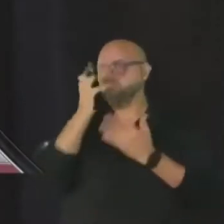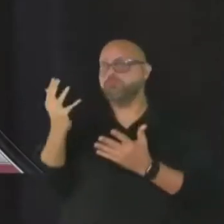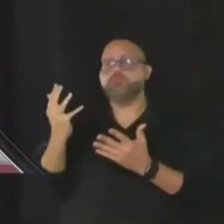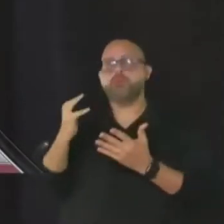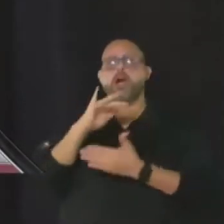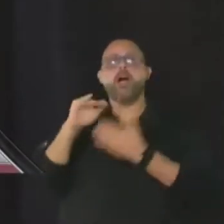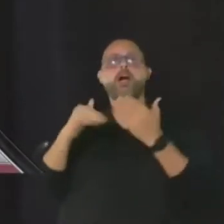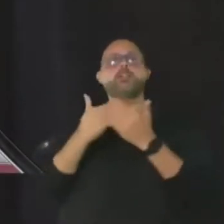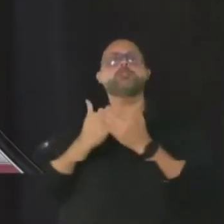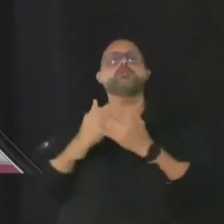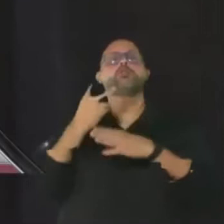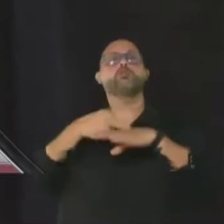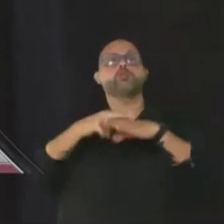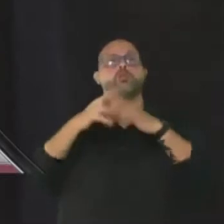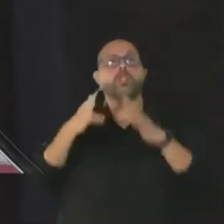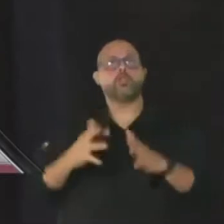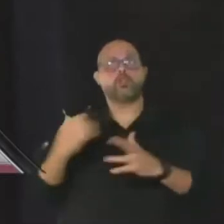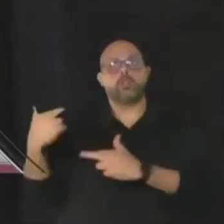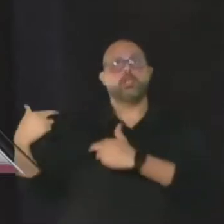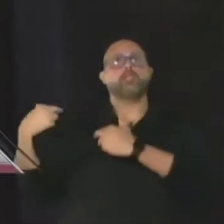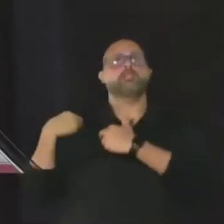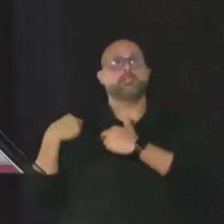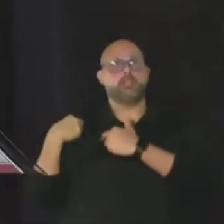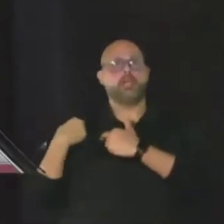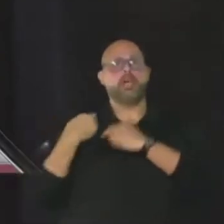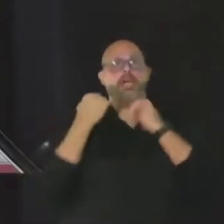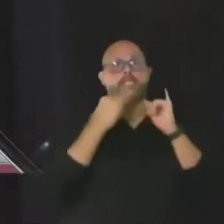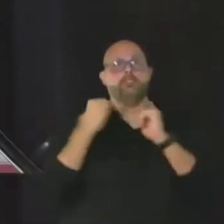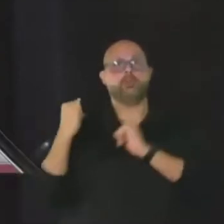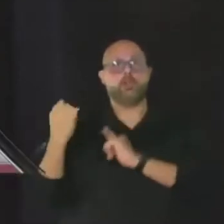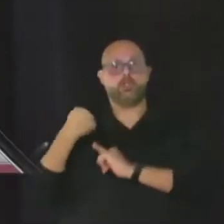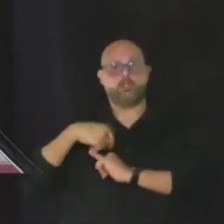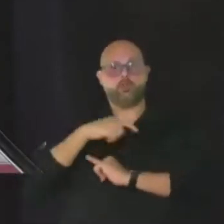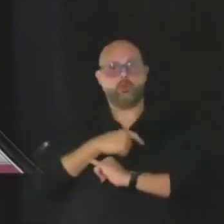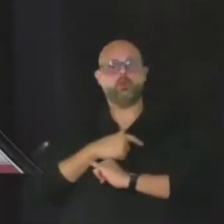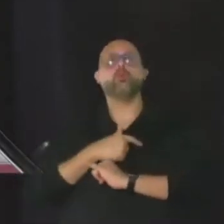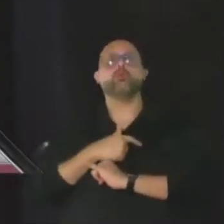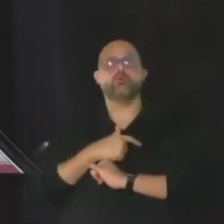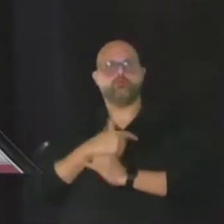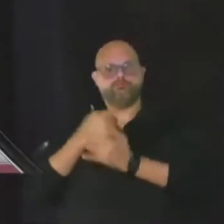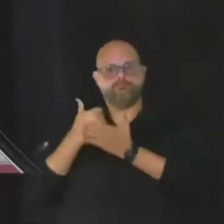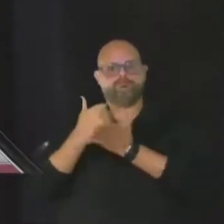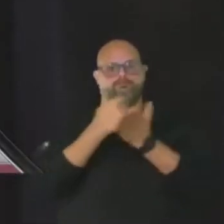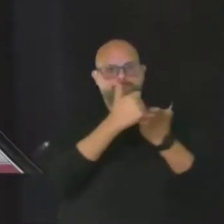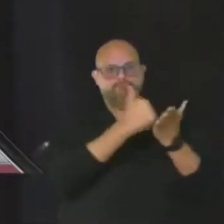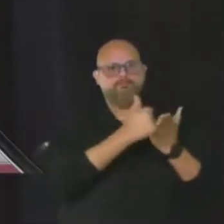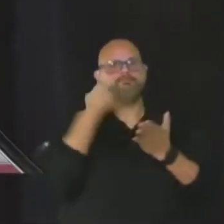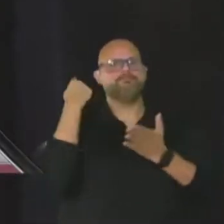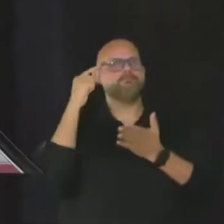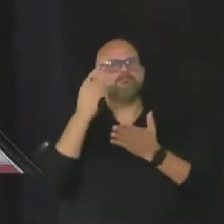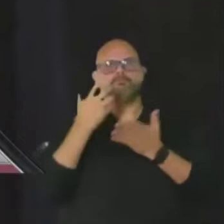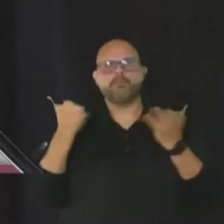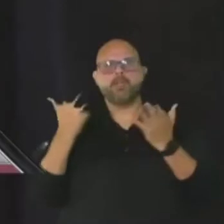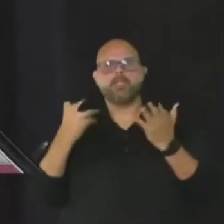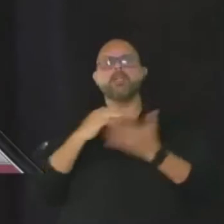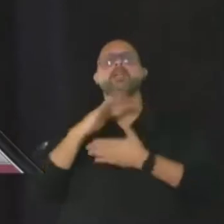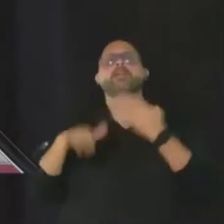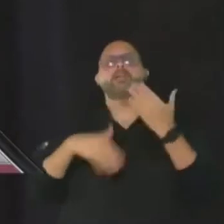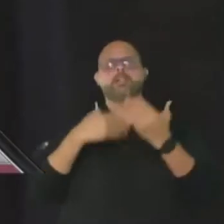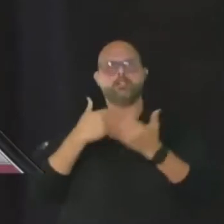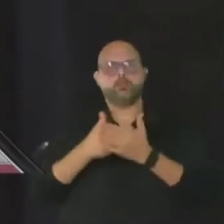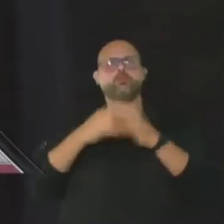responsabilidad individual que todos teníamos que colaborar para que nosotros pudiésemos convivir con este enemigo